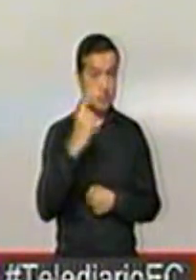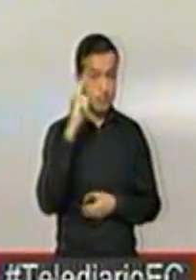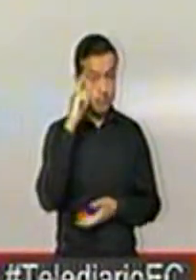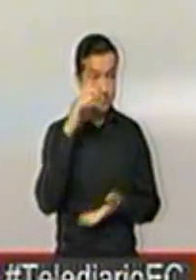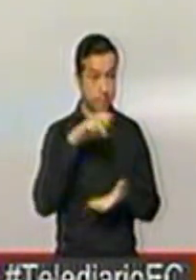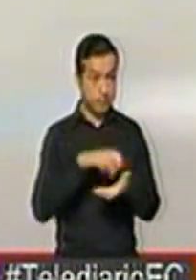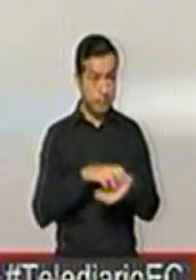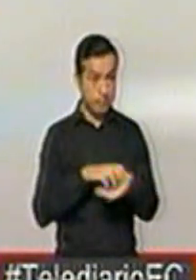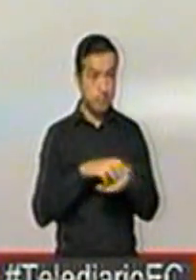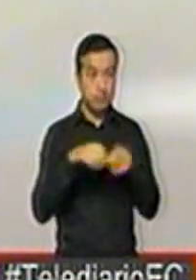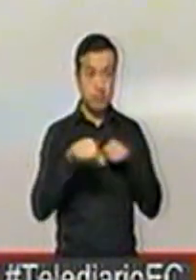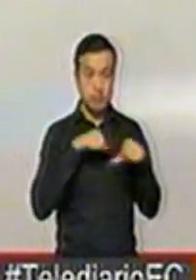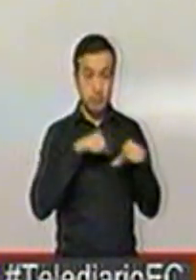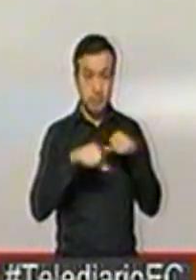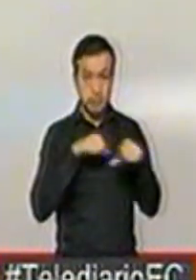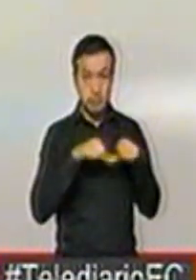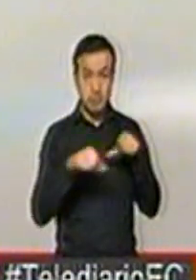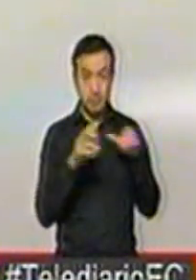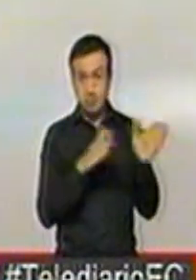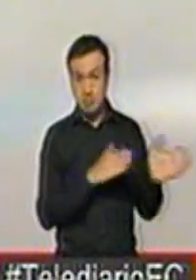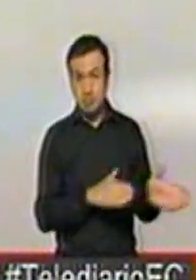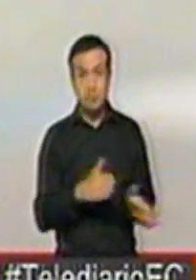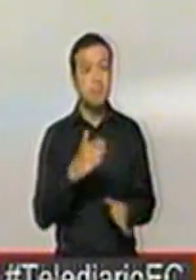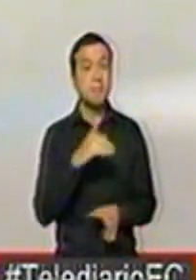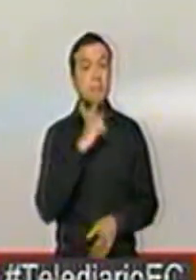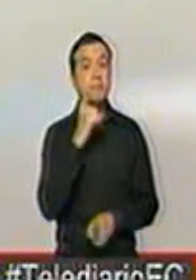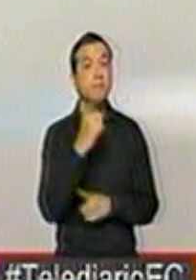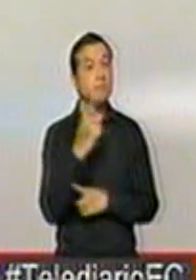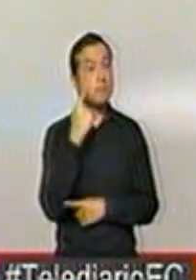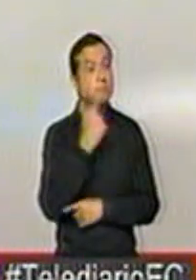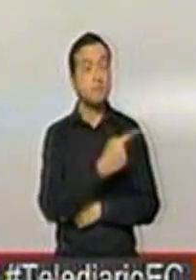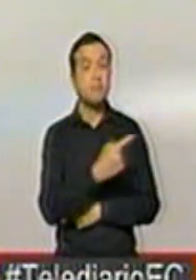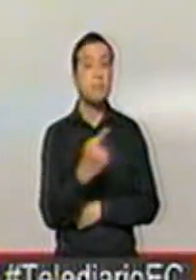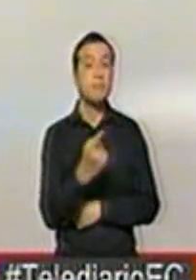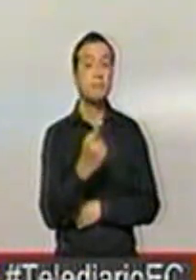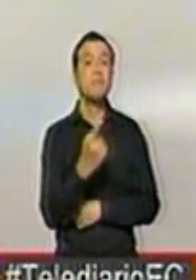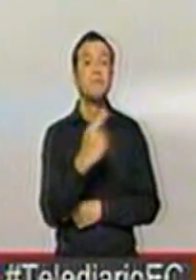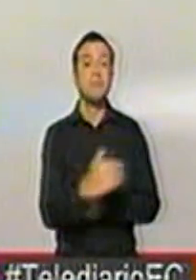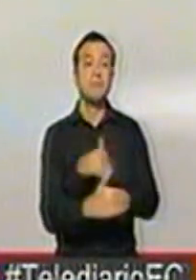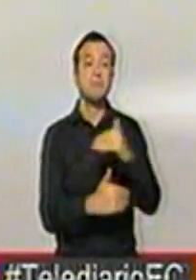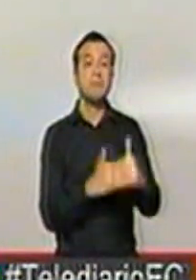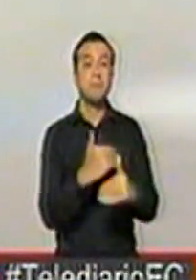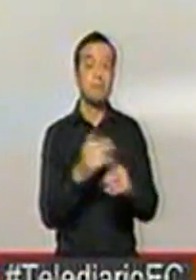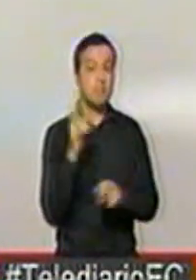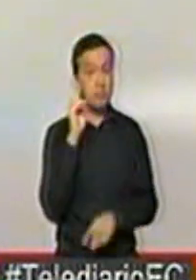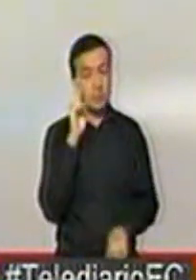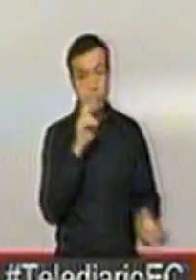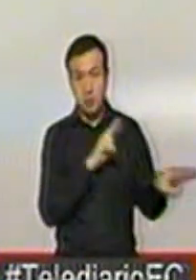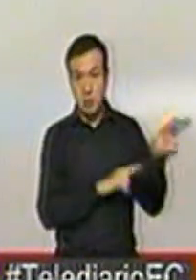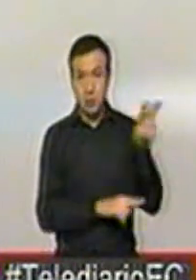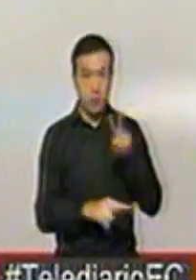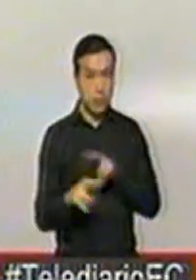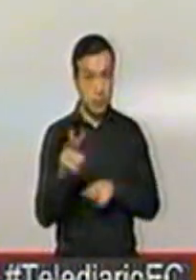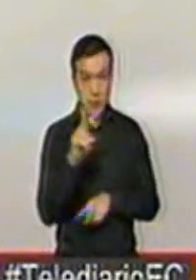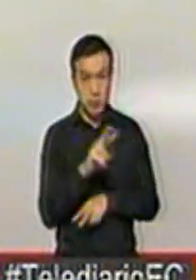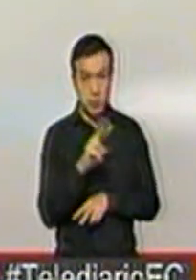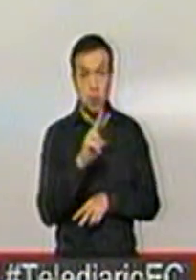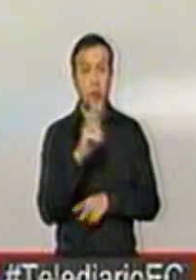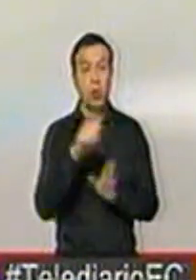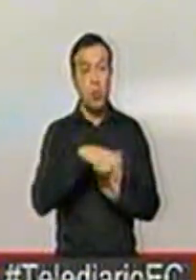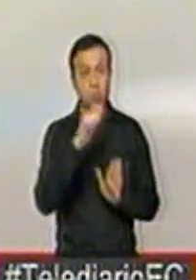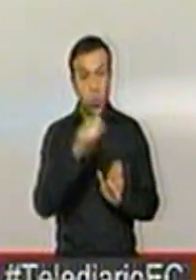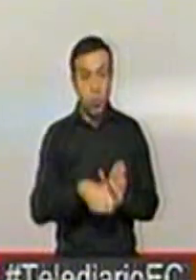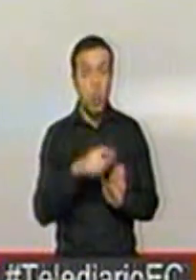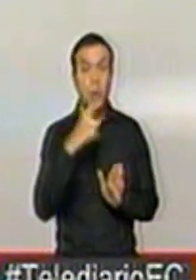administración vigilancia y sanción evidentemente tenía que entrar en esta fase de la evaluación integral a cuestas